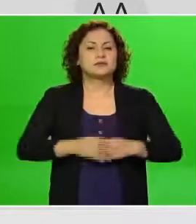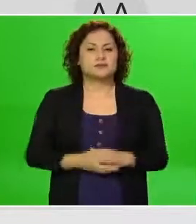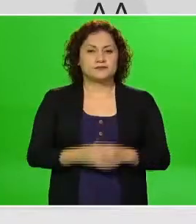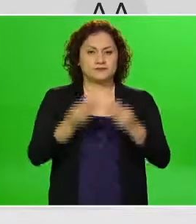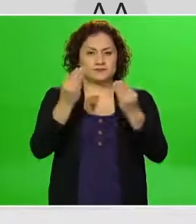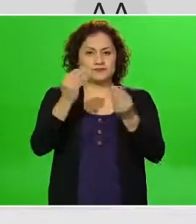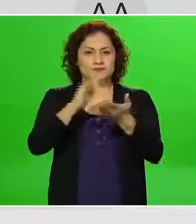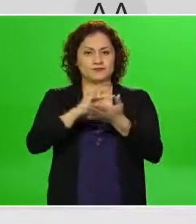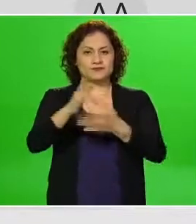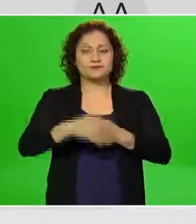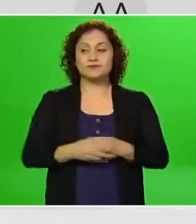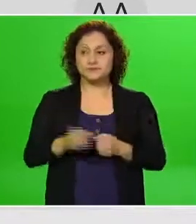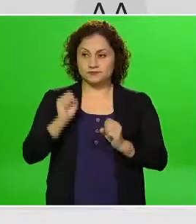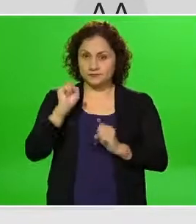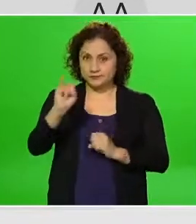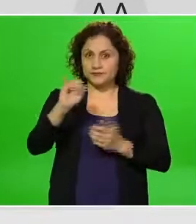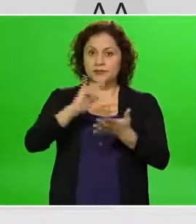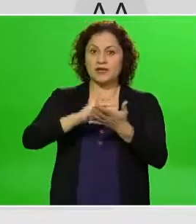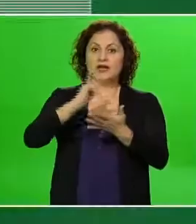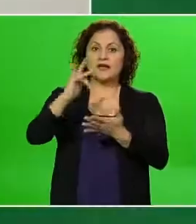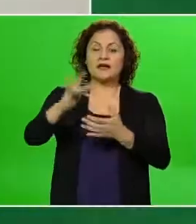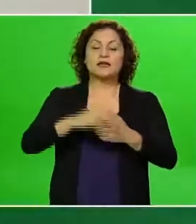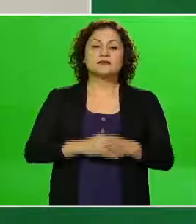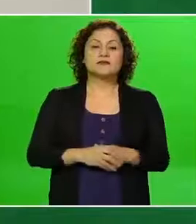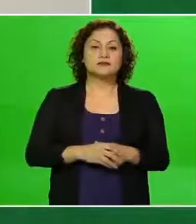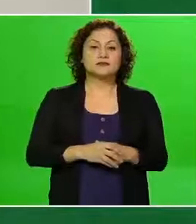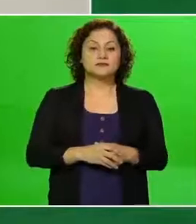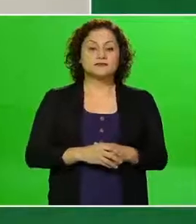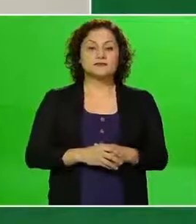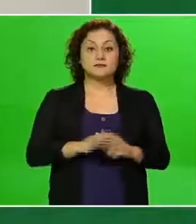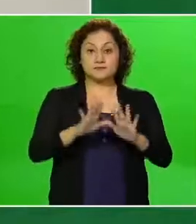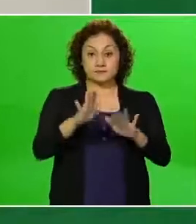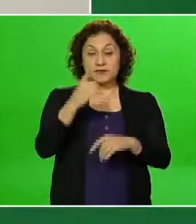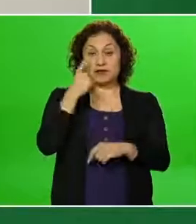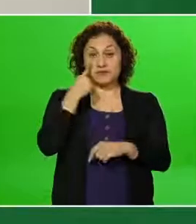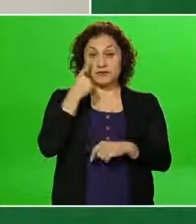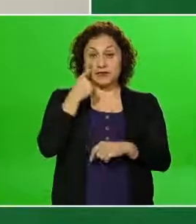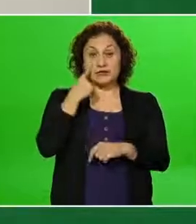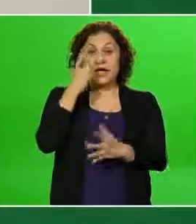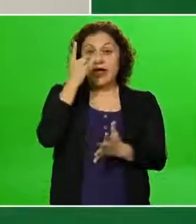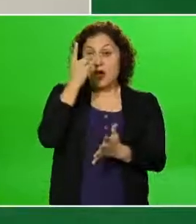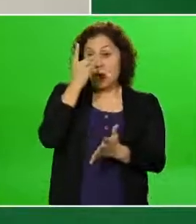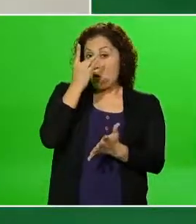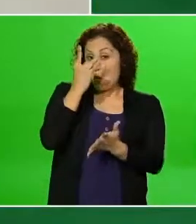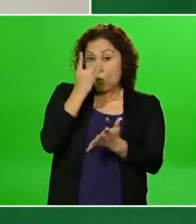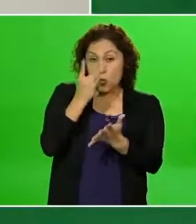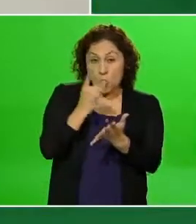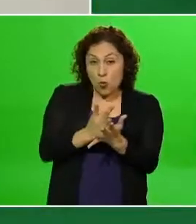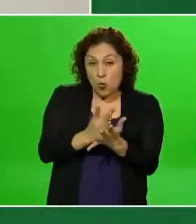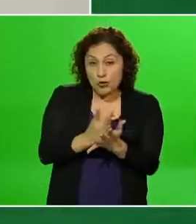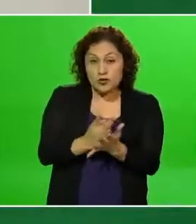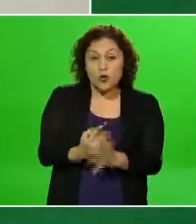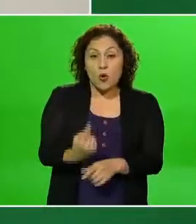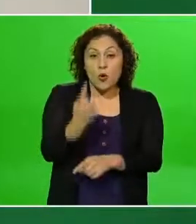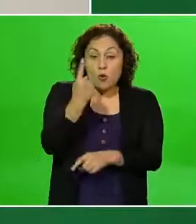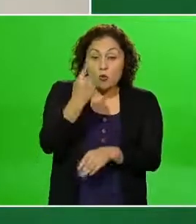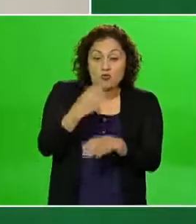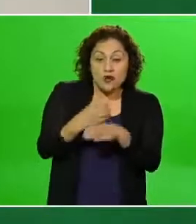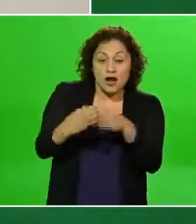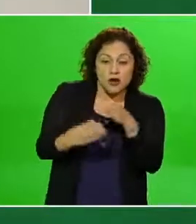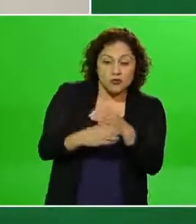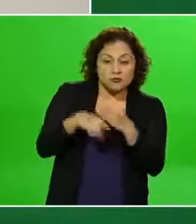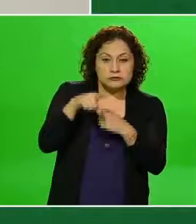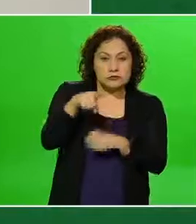gracias por la pregunta. De hecho, no es un elemento particular, o sea, es decir, no es una causa-efecto directa por